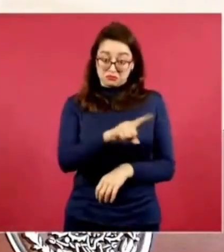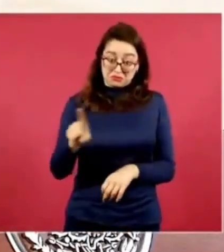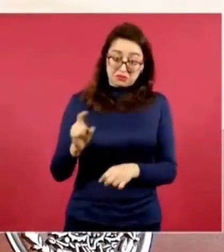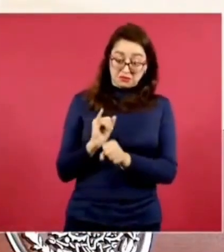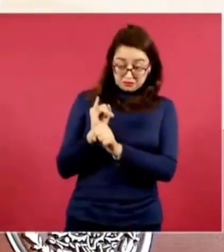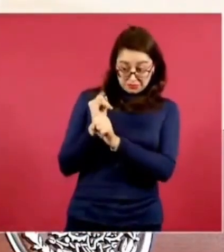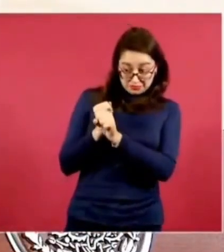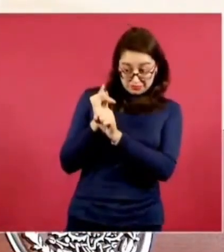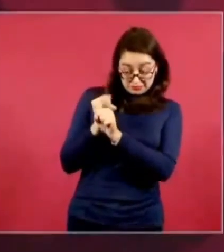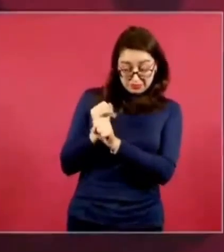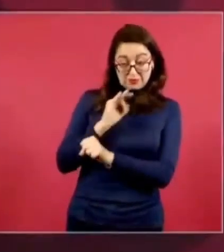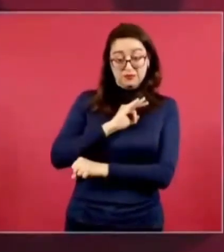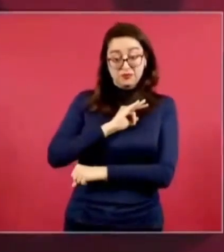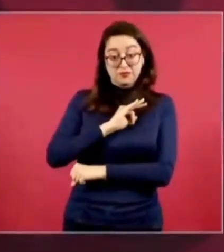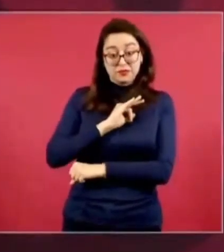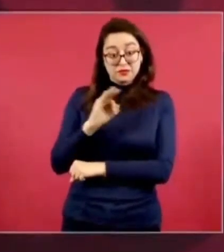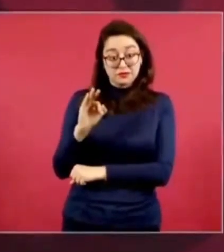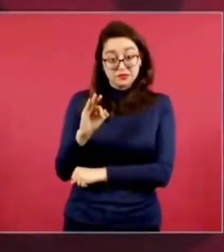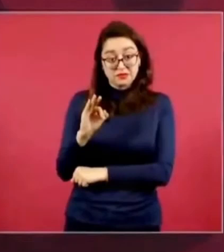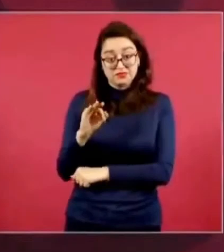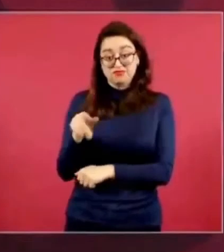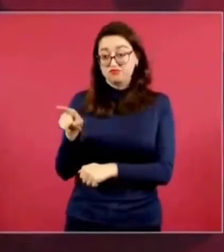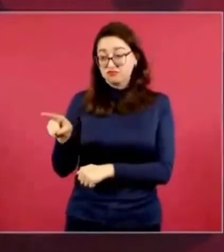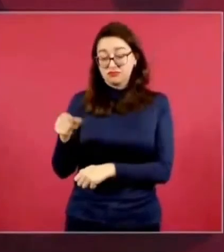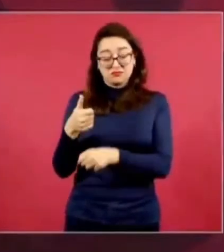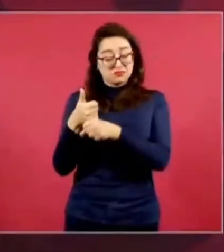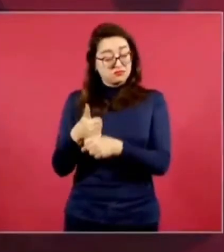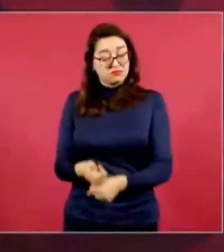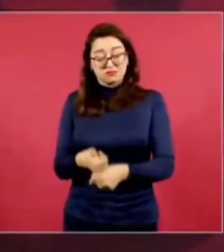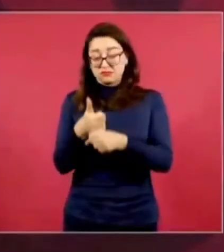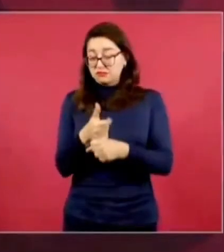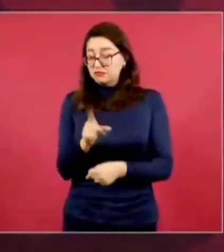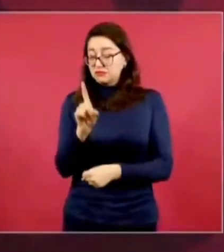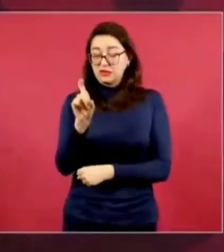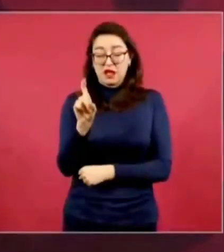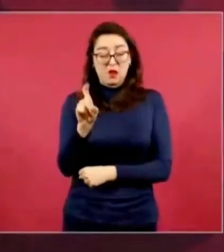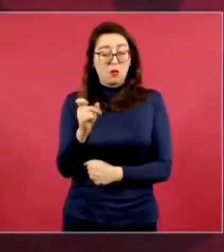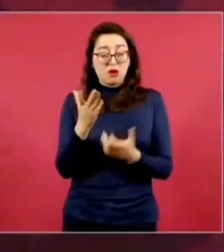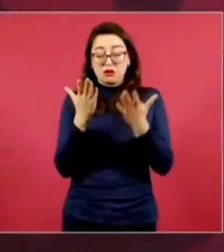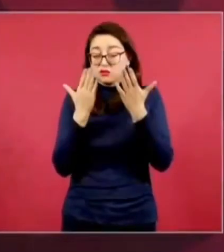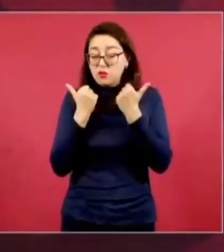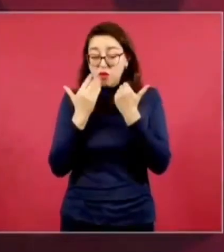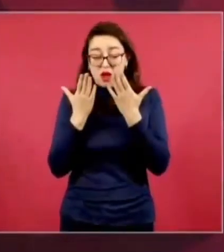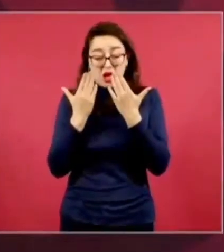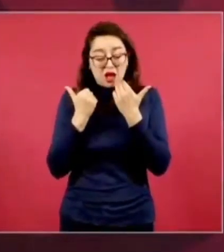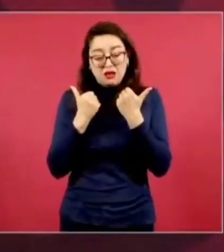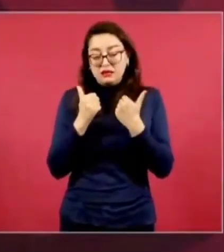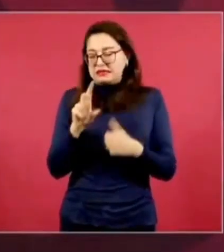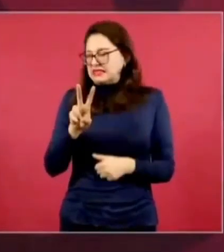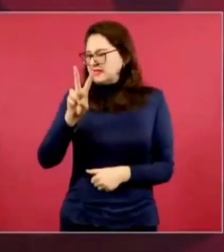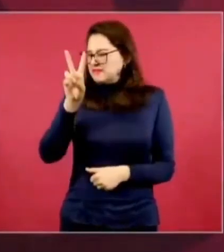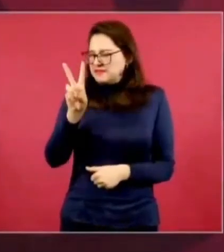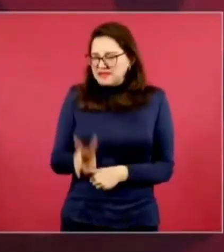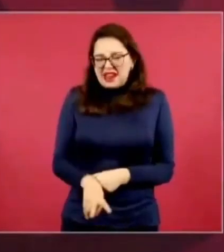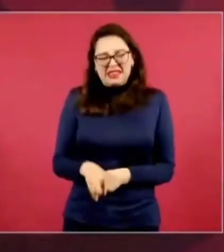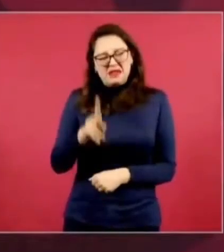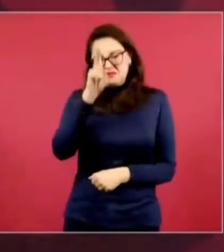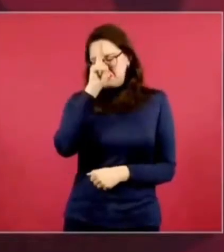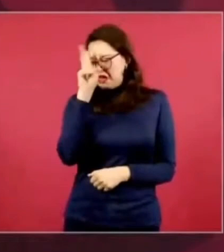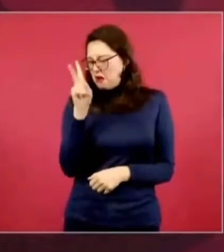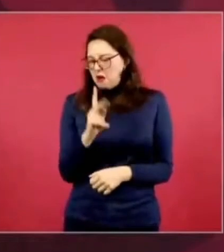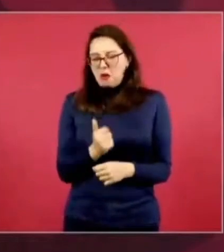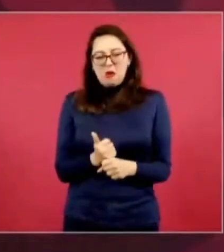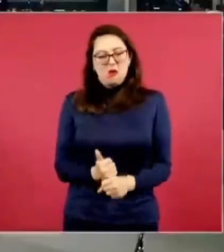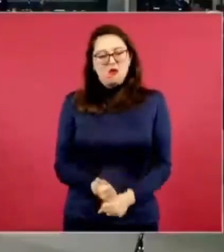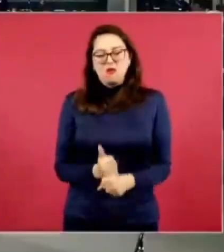indagar de lo que ha significado la falta de agua para las comunidades eh